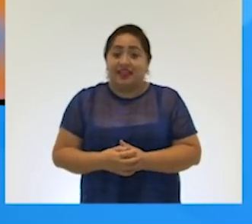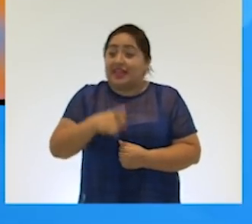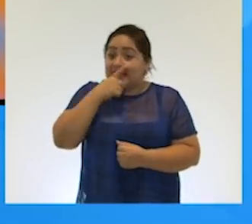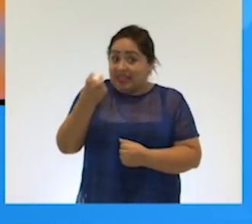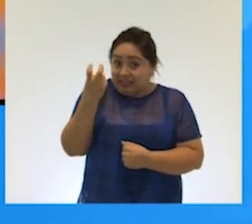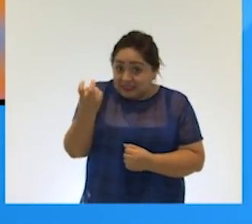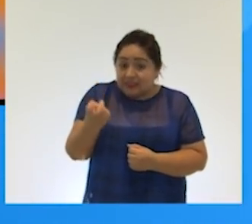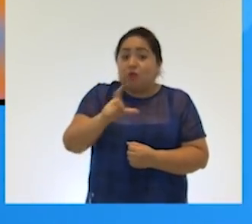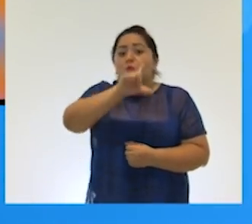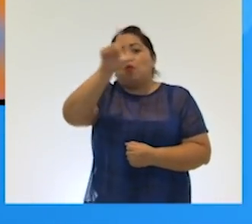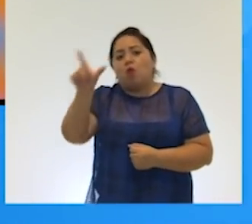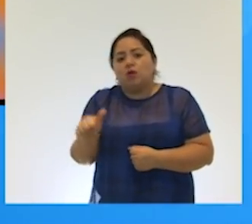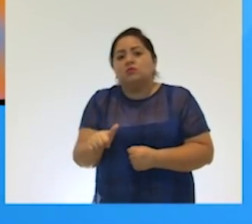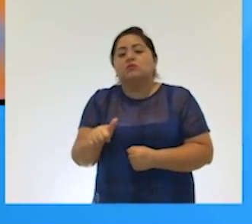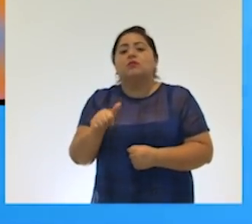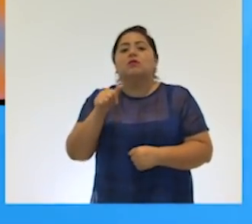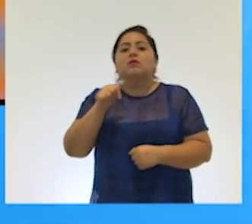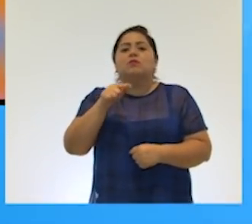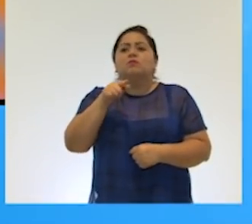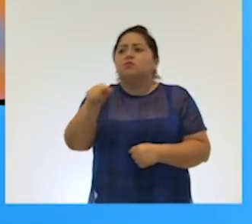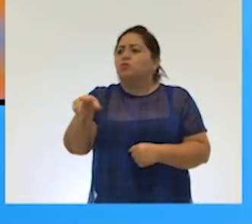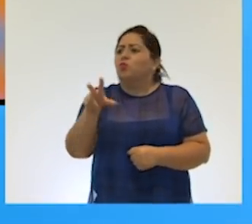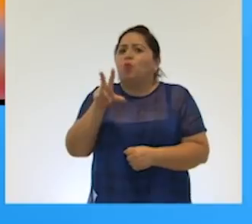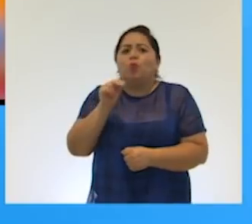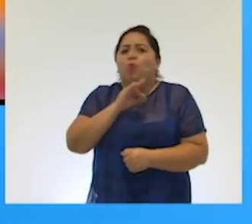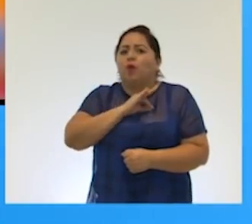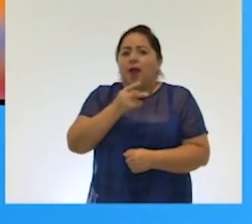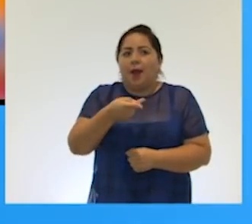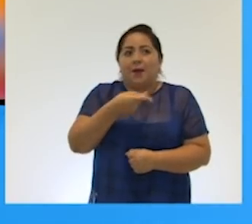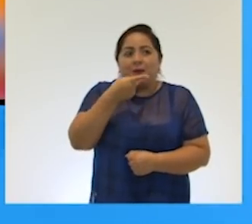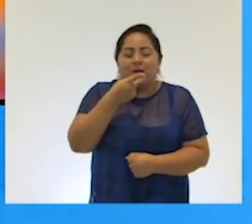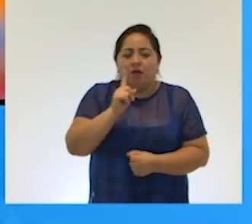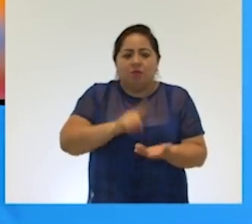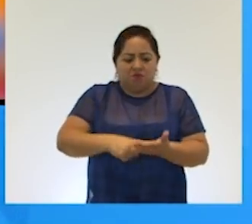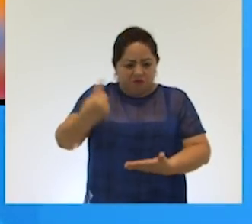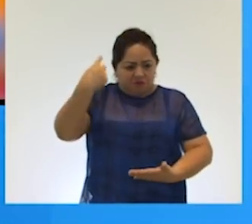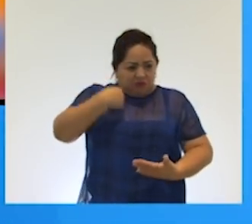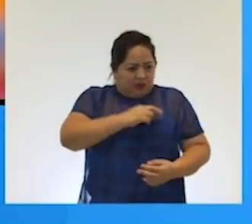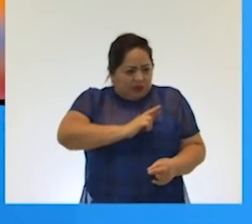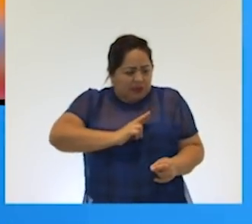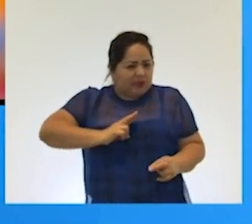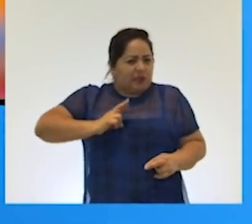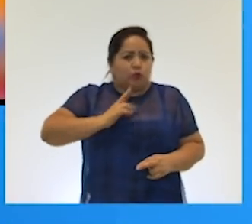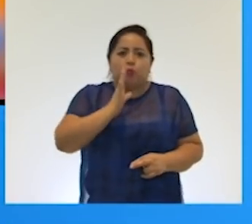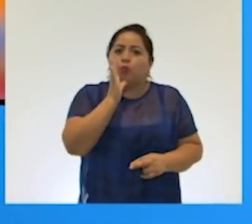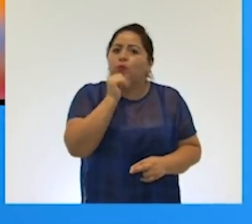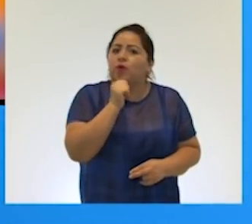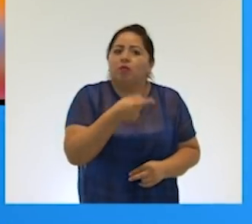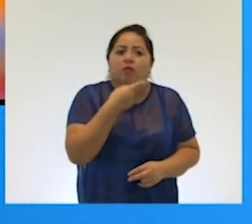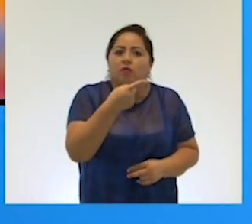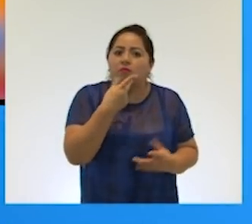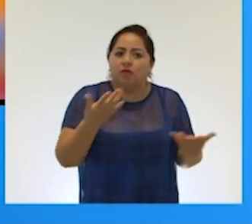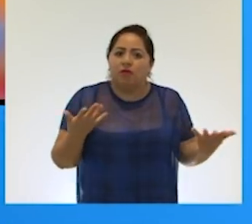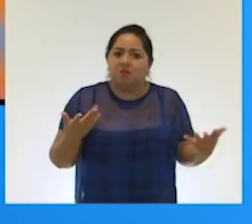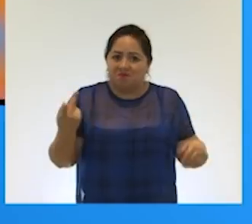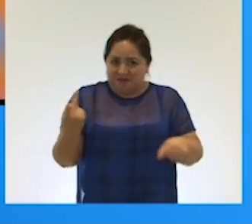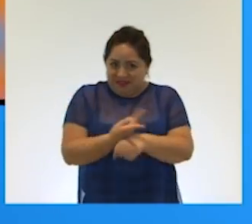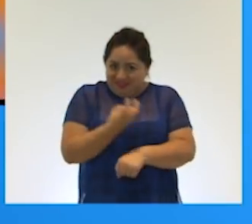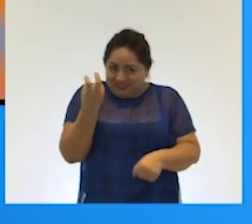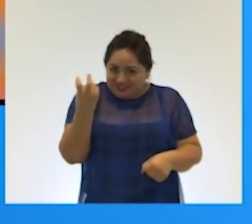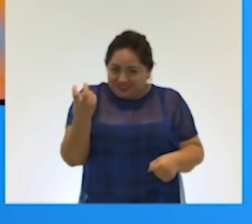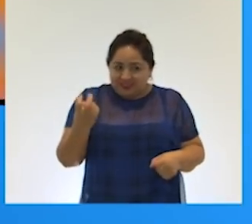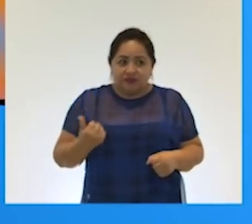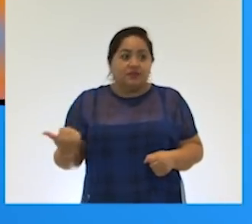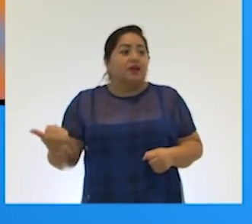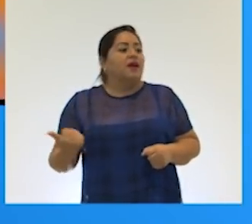eso ocasiona que a veces no podamos hablar por el coraje que hacemos. ¿Les ha pasado? ¡Alan,